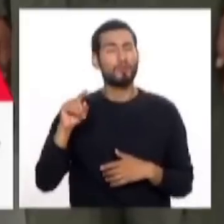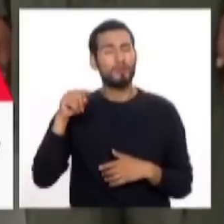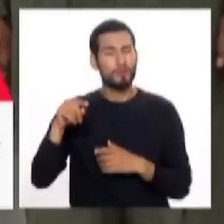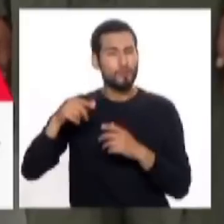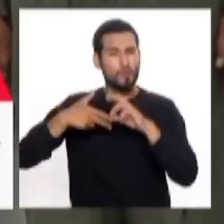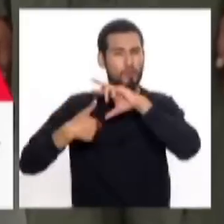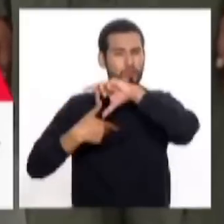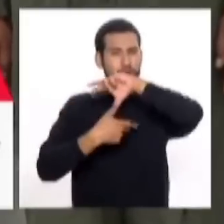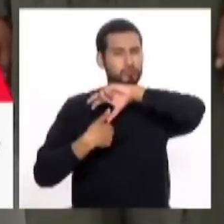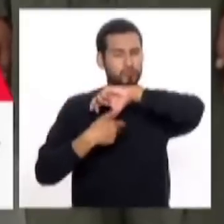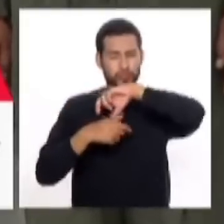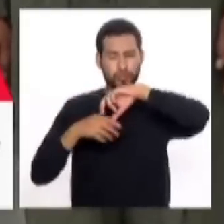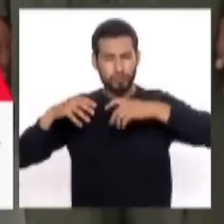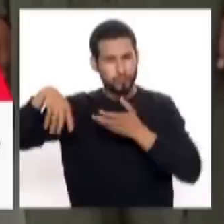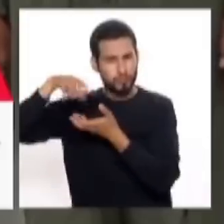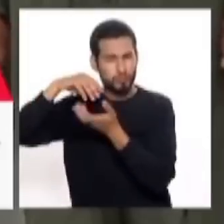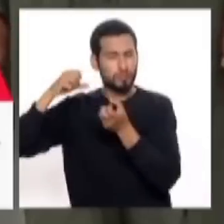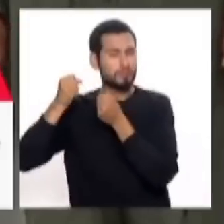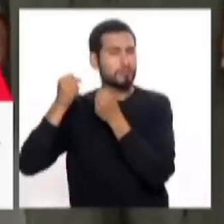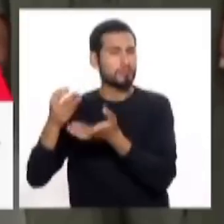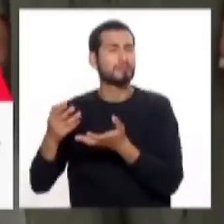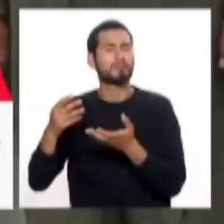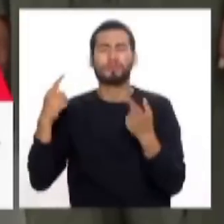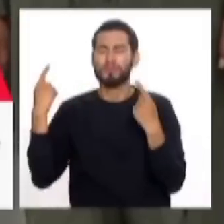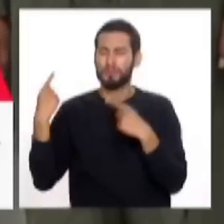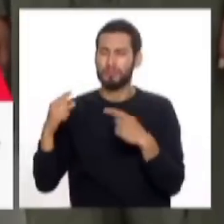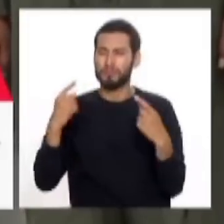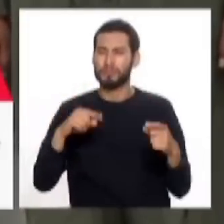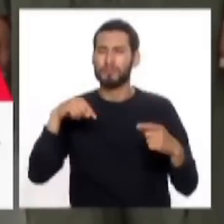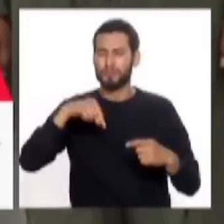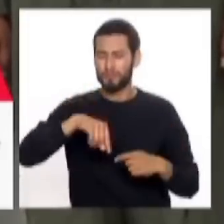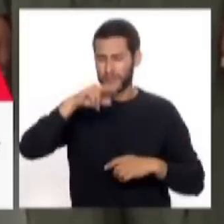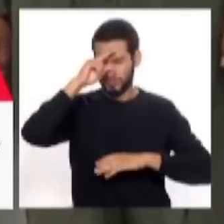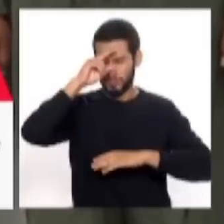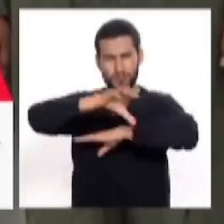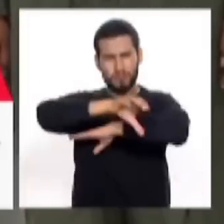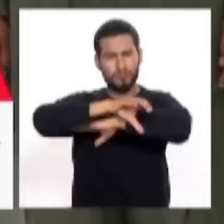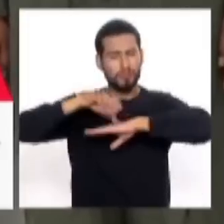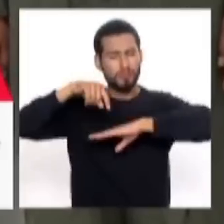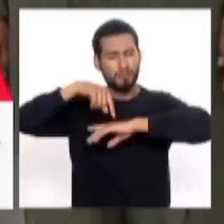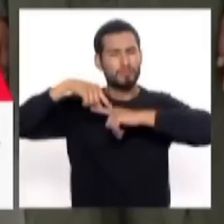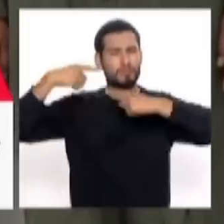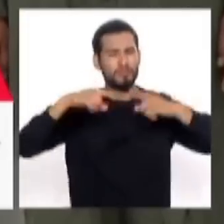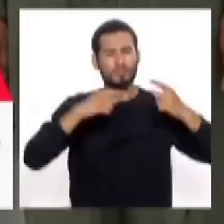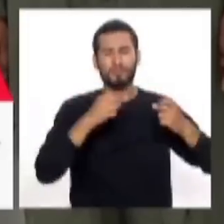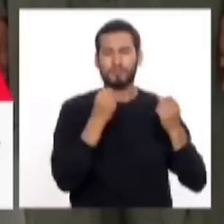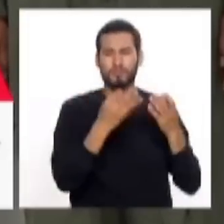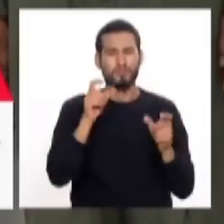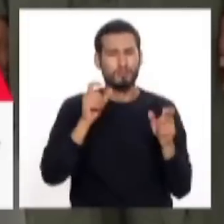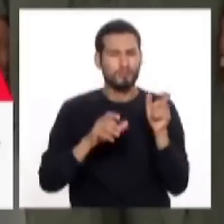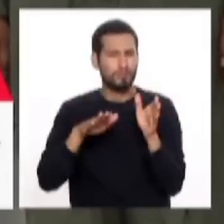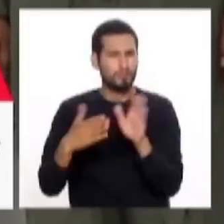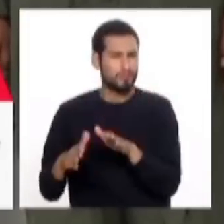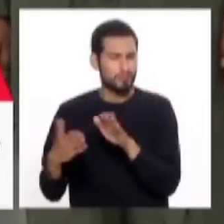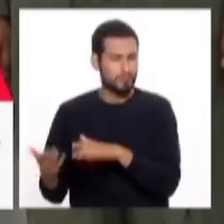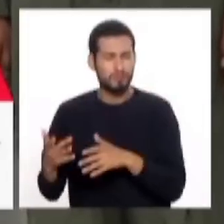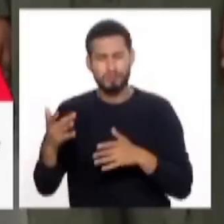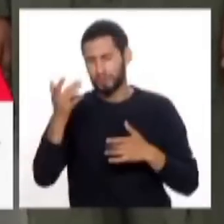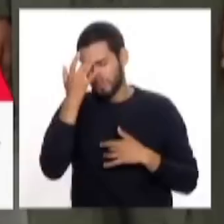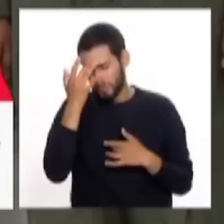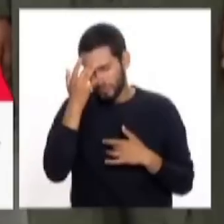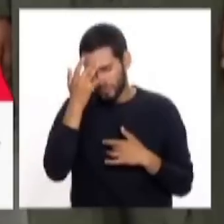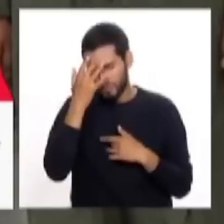costas del norte, que han dejado un lamentable saldo en pérdidas de vidas humanas,